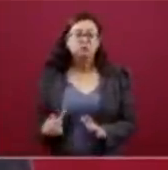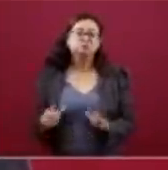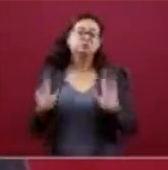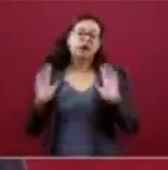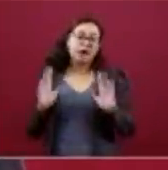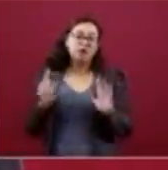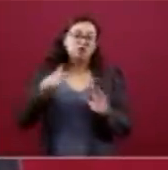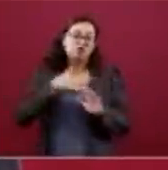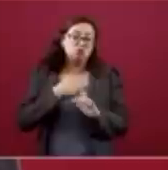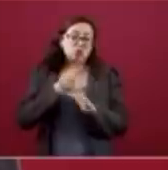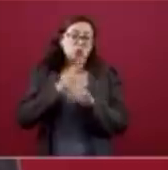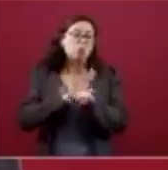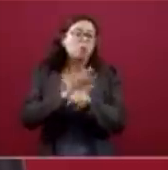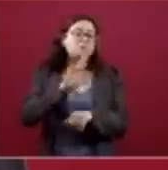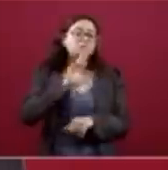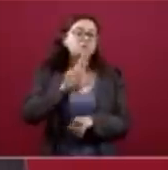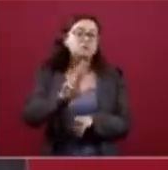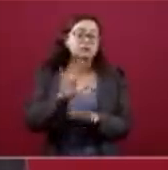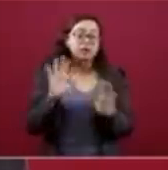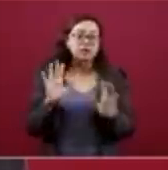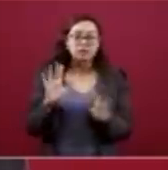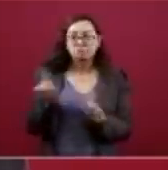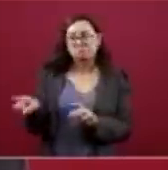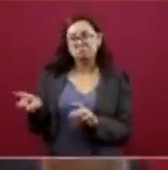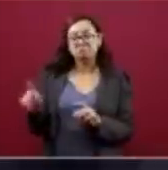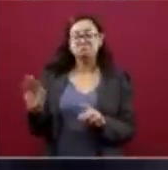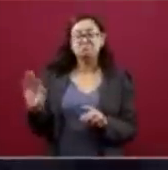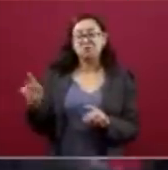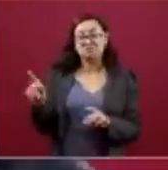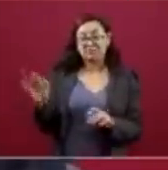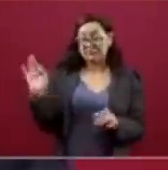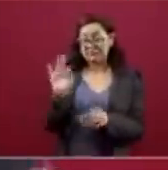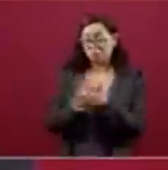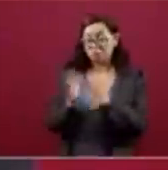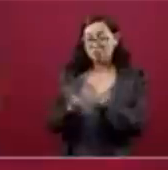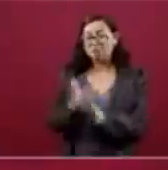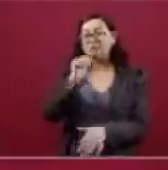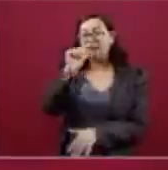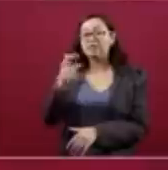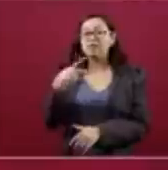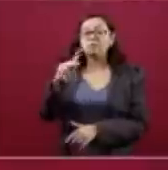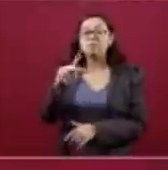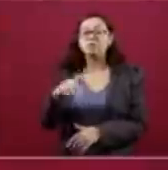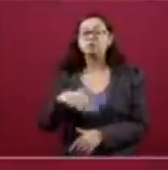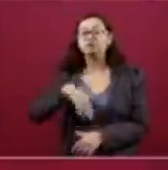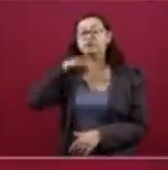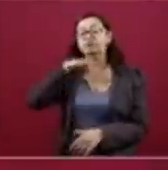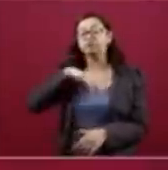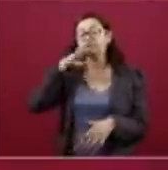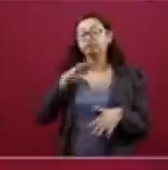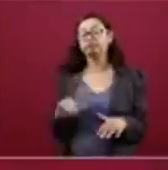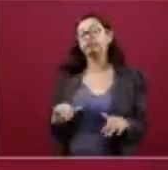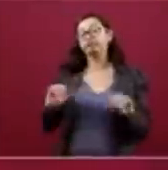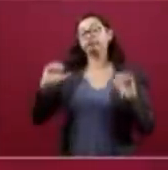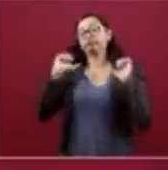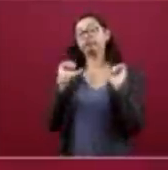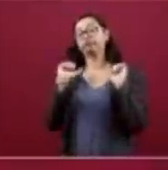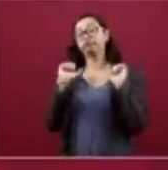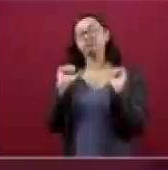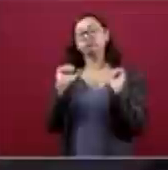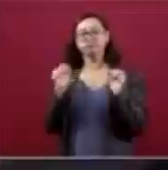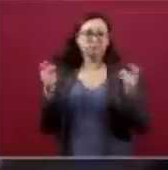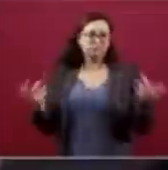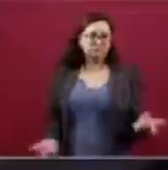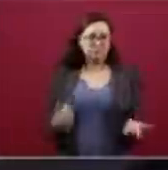omisión. No estoy mintiendo. Si hay un secretario que está